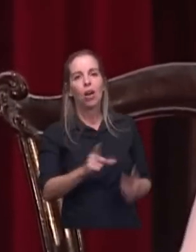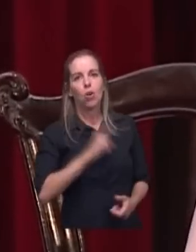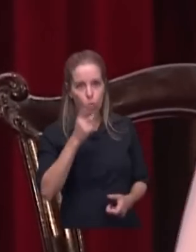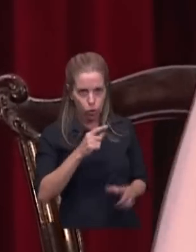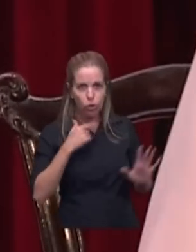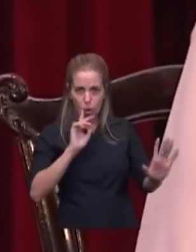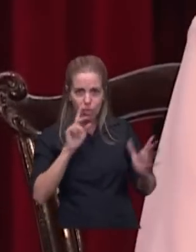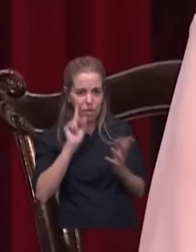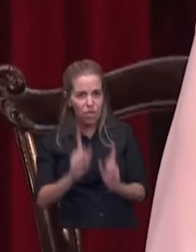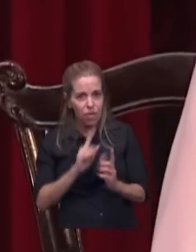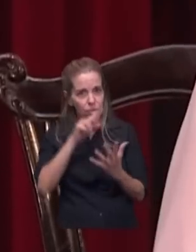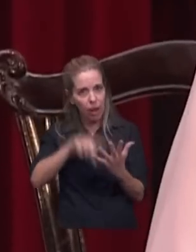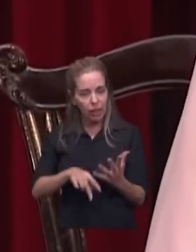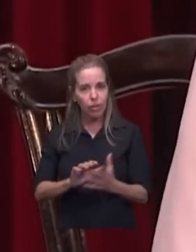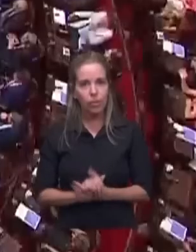Sigo.